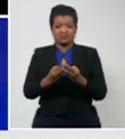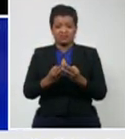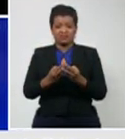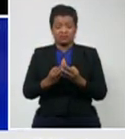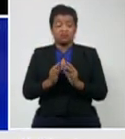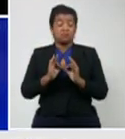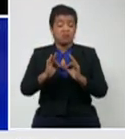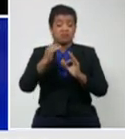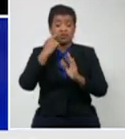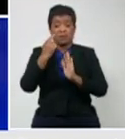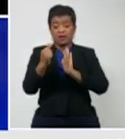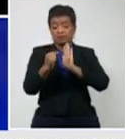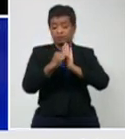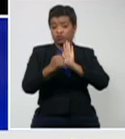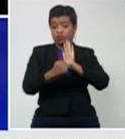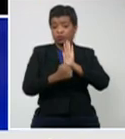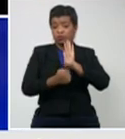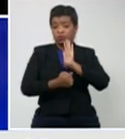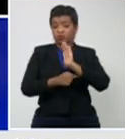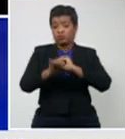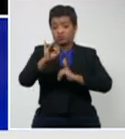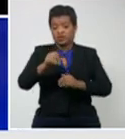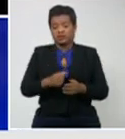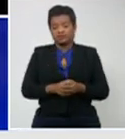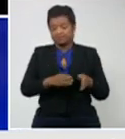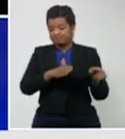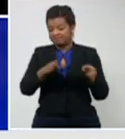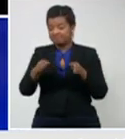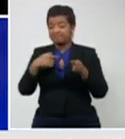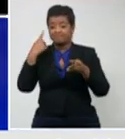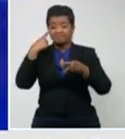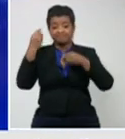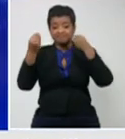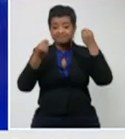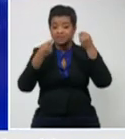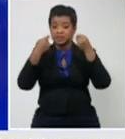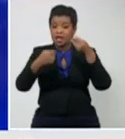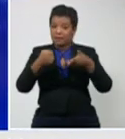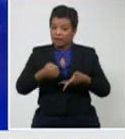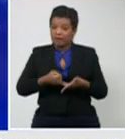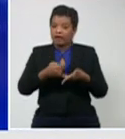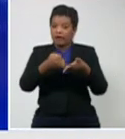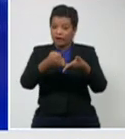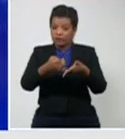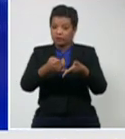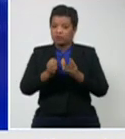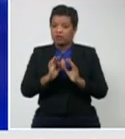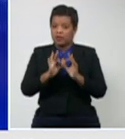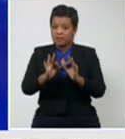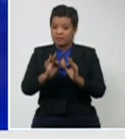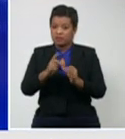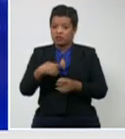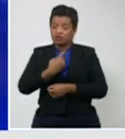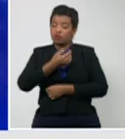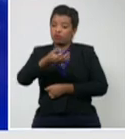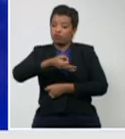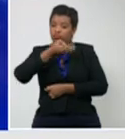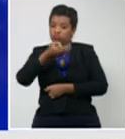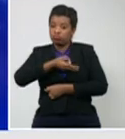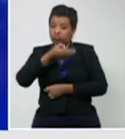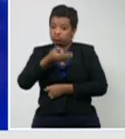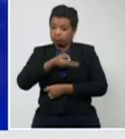que usted aquí tiene que tener además un apoyo, porque si expresamos estas cosas y no